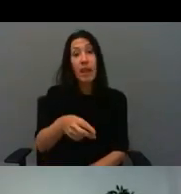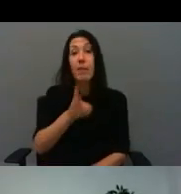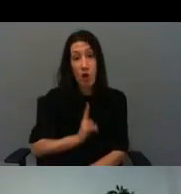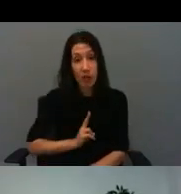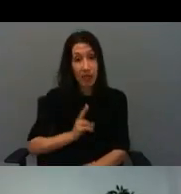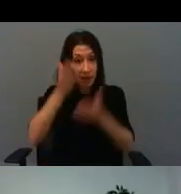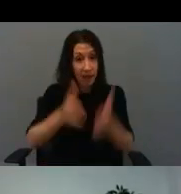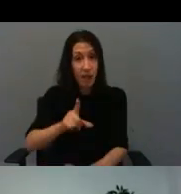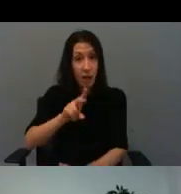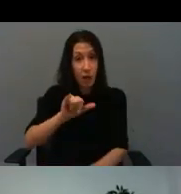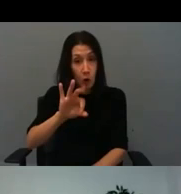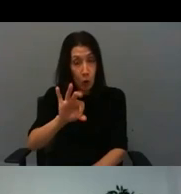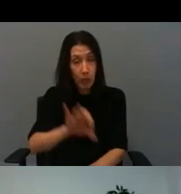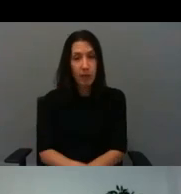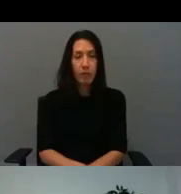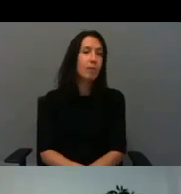Luis.